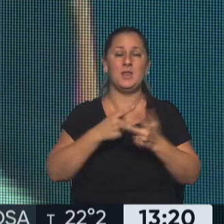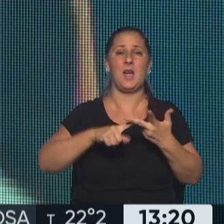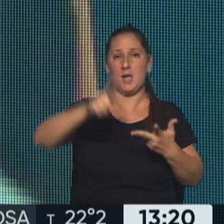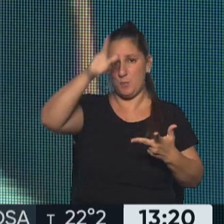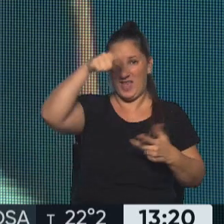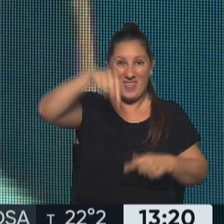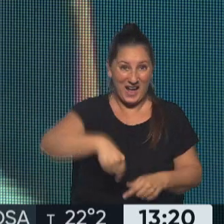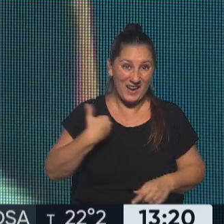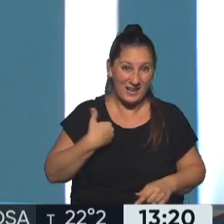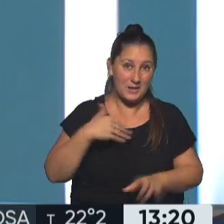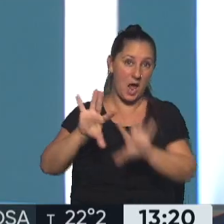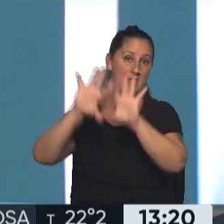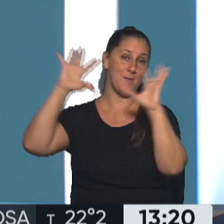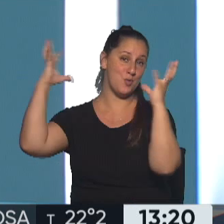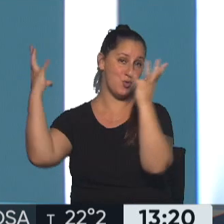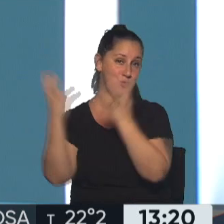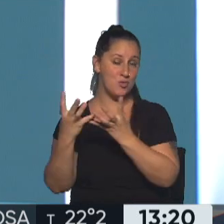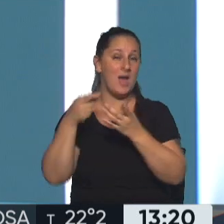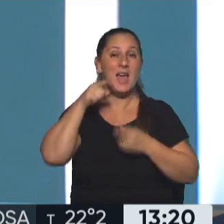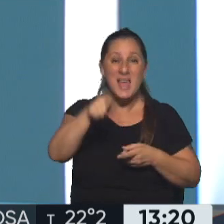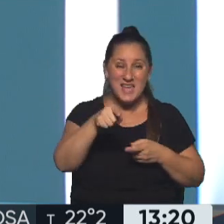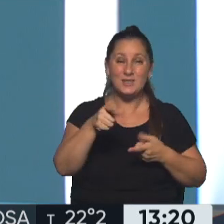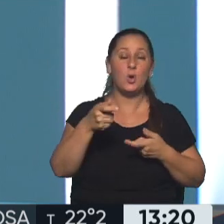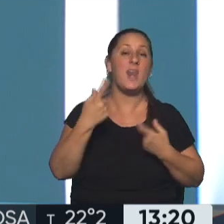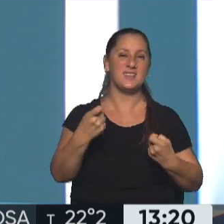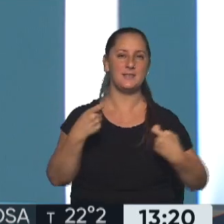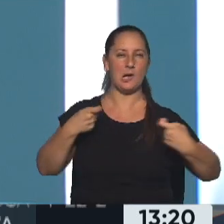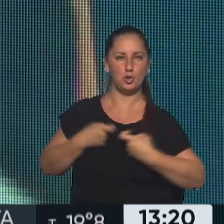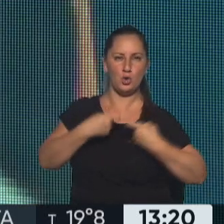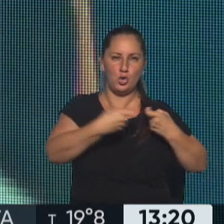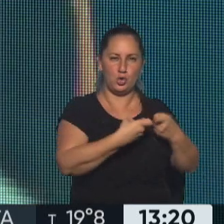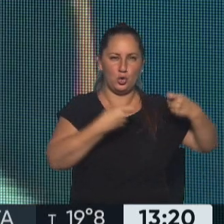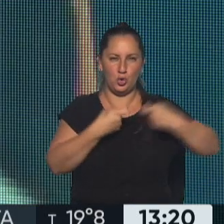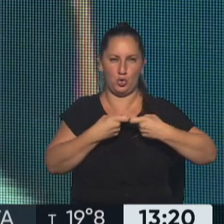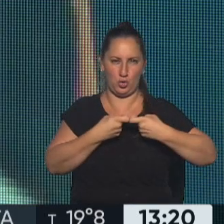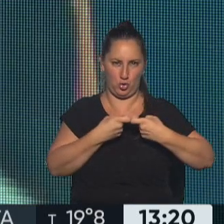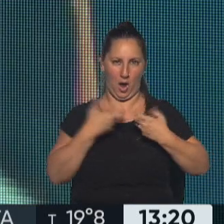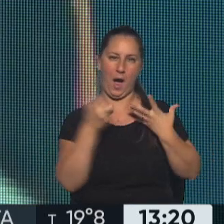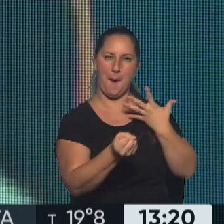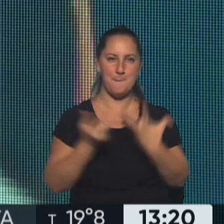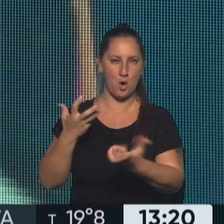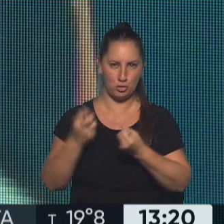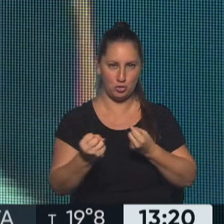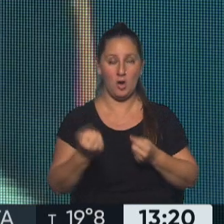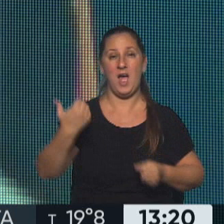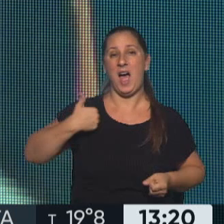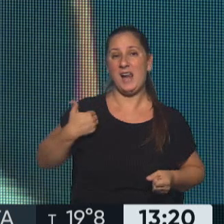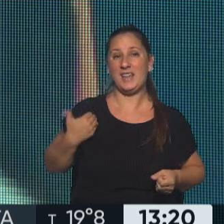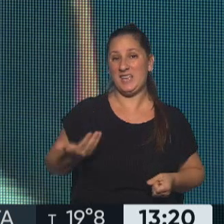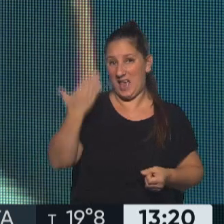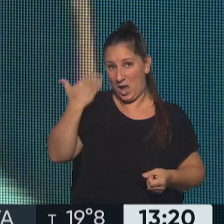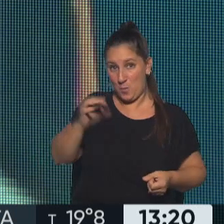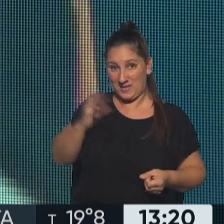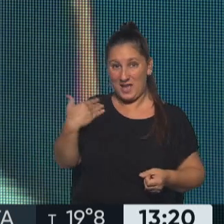y de todo el mundo una trama que necesita de complicidades para que es exactamente en delito que argentina recuperó el año pasado mil